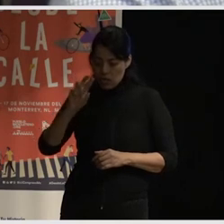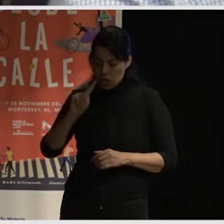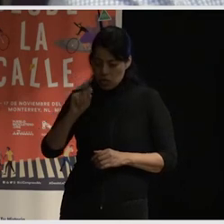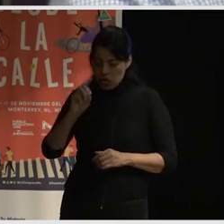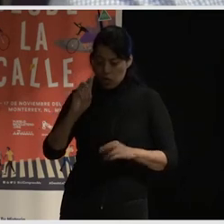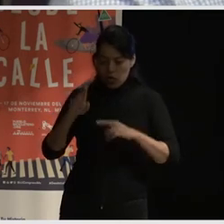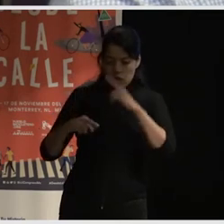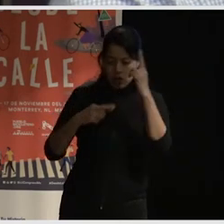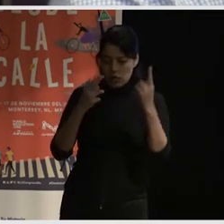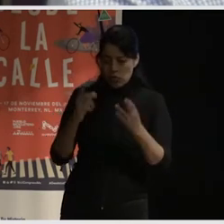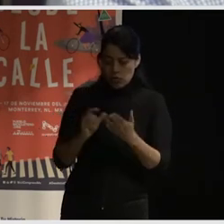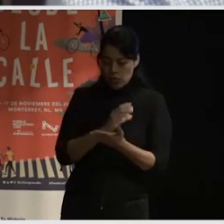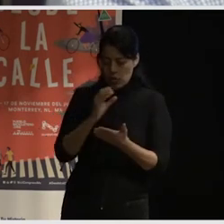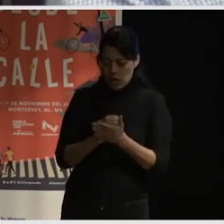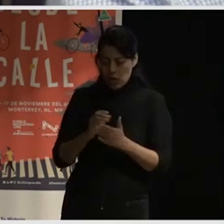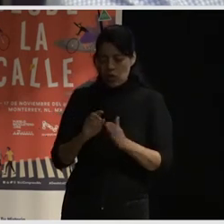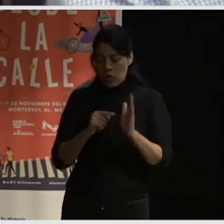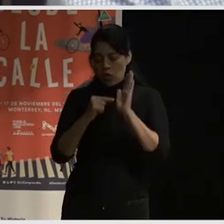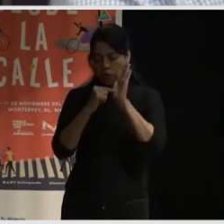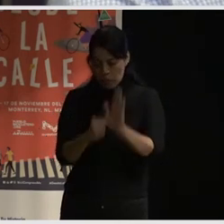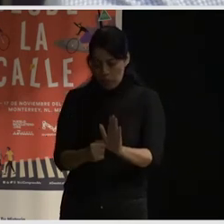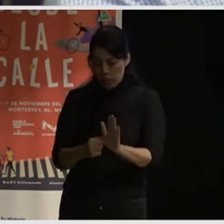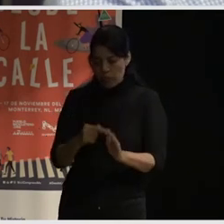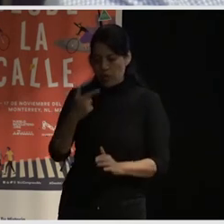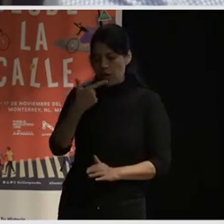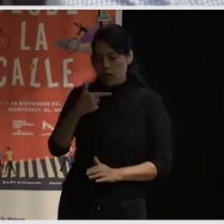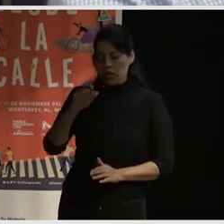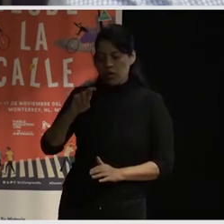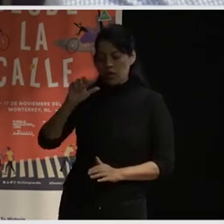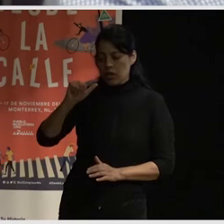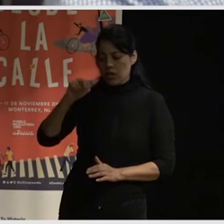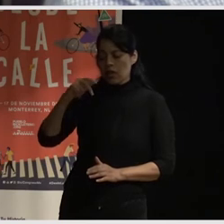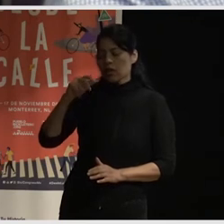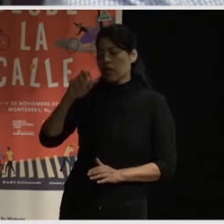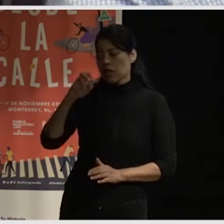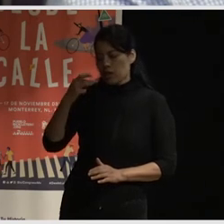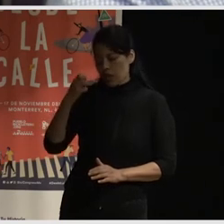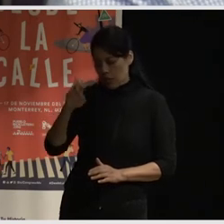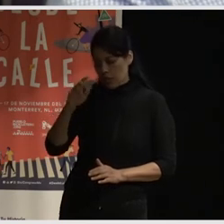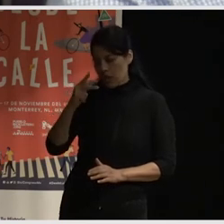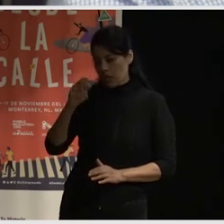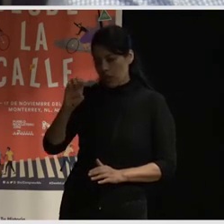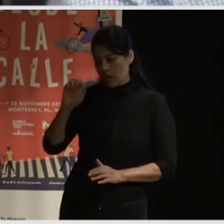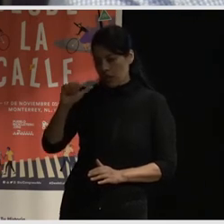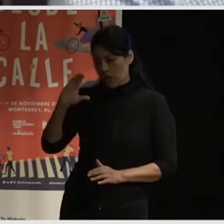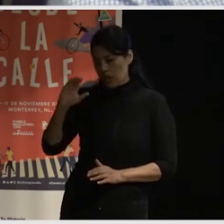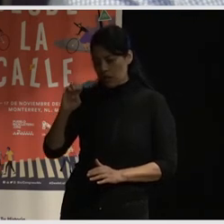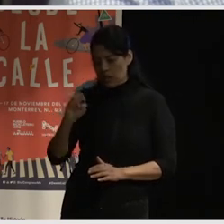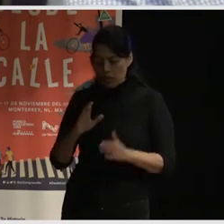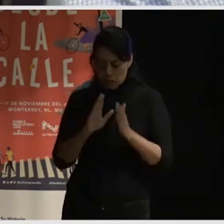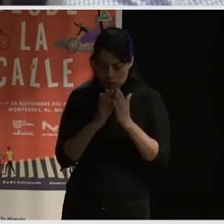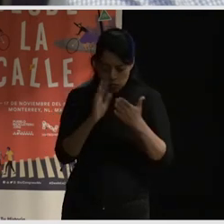greenpeace y ahí viene gráfica por gráfica según el medio de transporte en que se hizo la medición y los